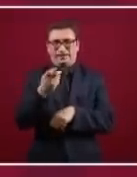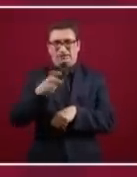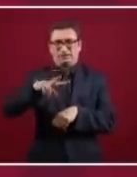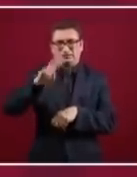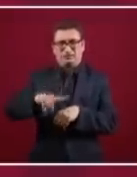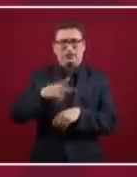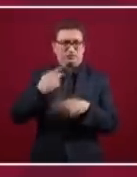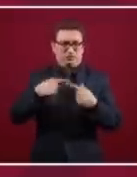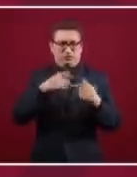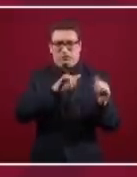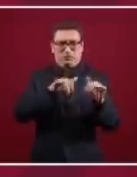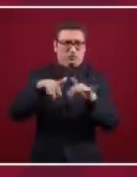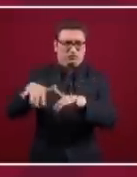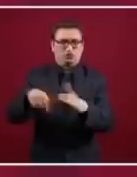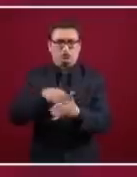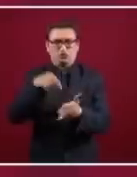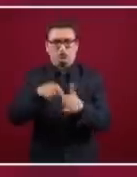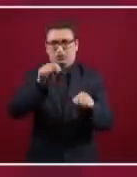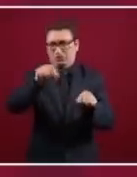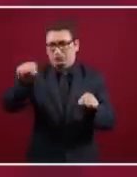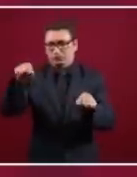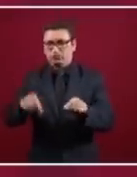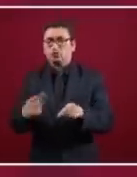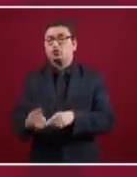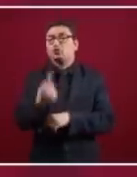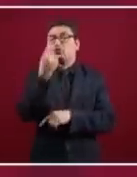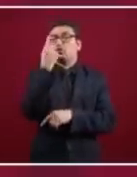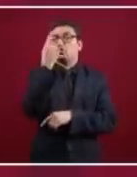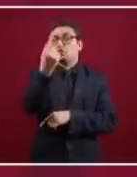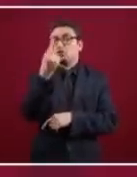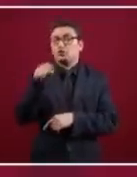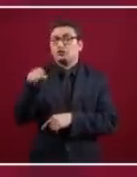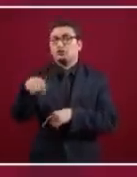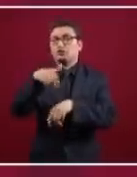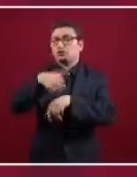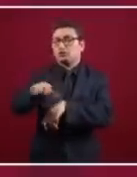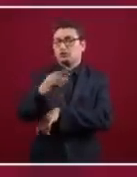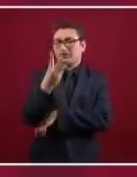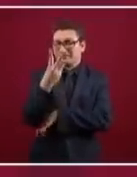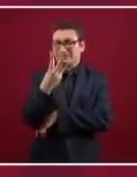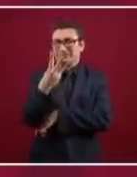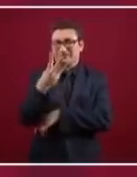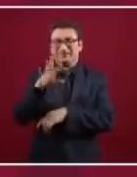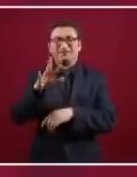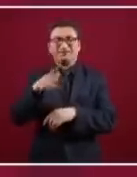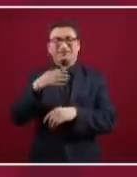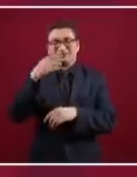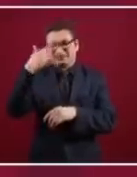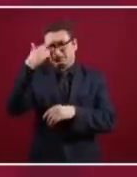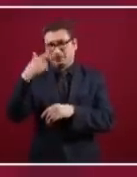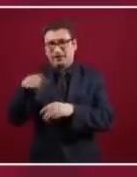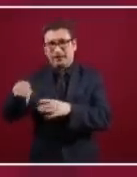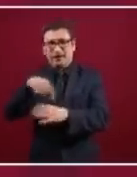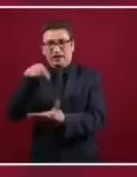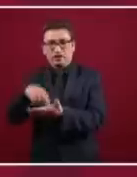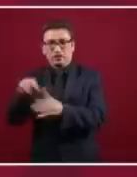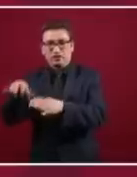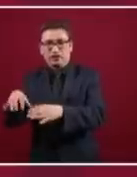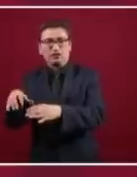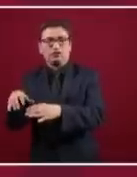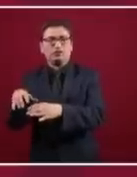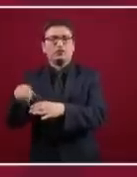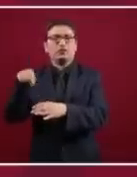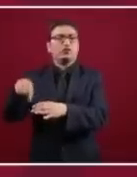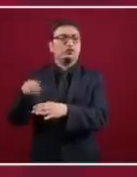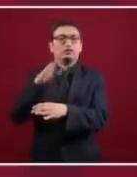al lugar que les correspondía y uno de ellos el número tres sale a cubrir un espacio que